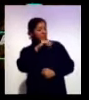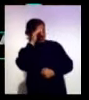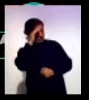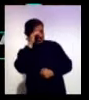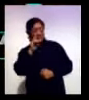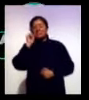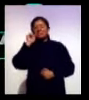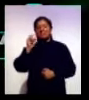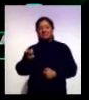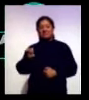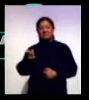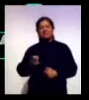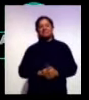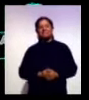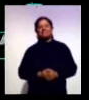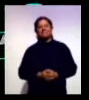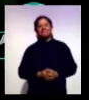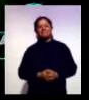tanto.